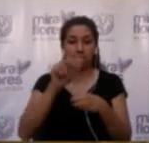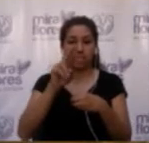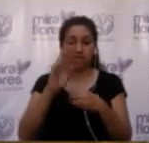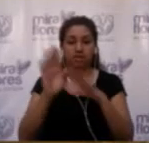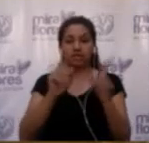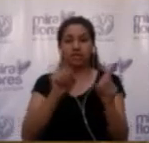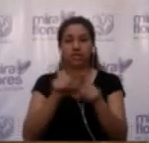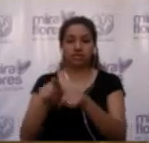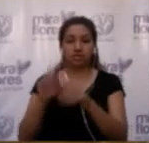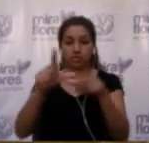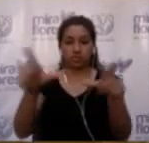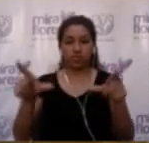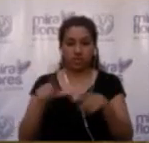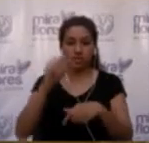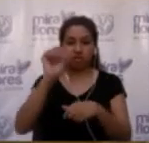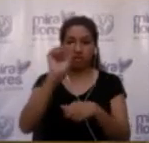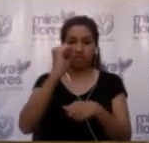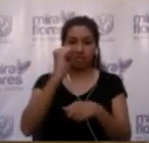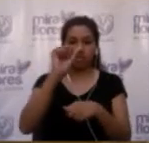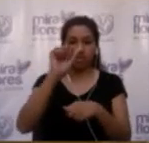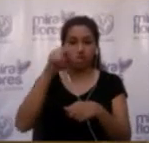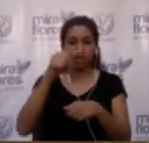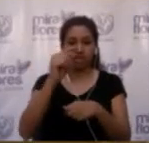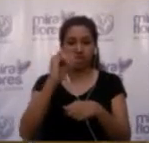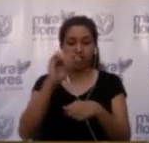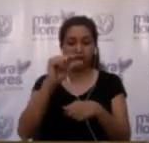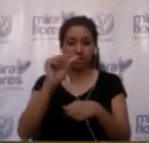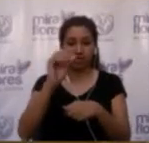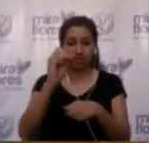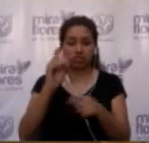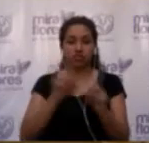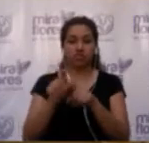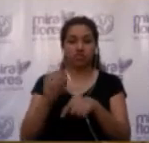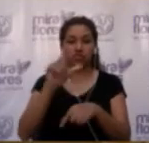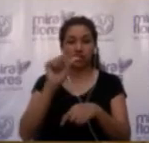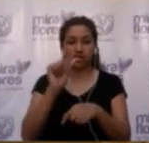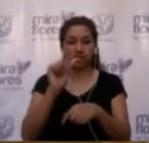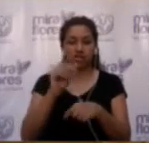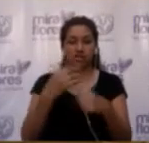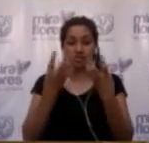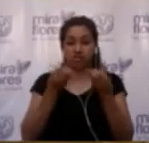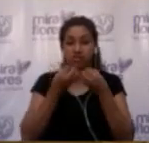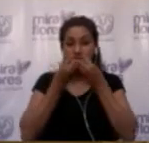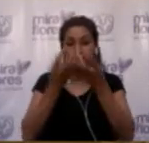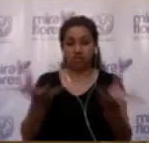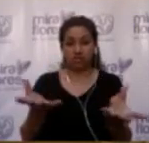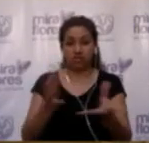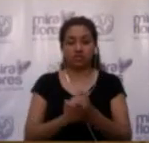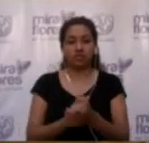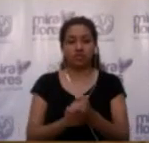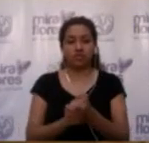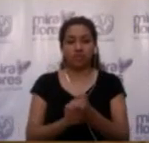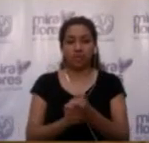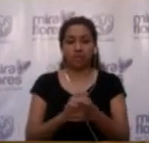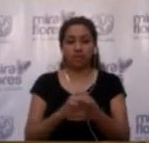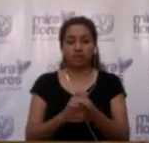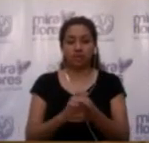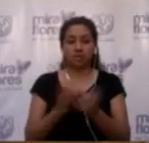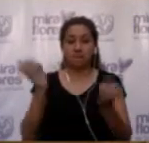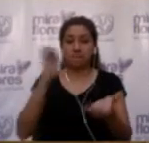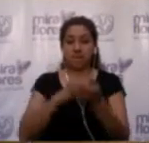Santiago y La Reina en el propio Santiago de Chile. Muy bien, eso era lo que quería informarles. Si no tenemos más